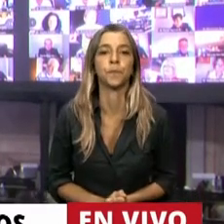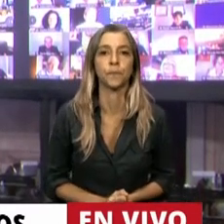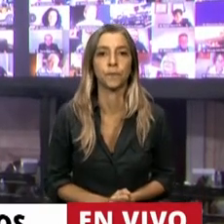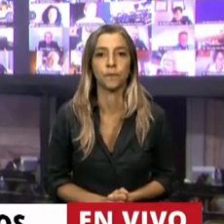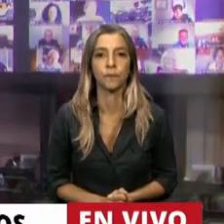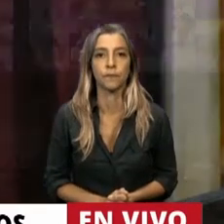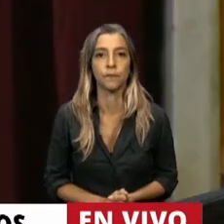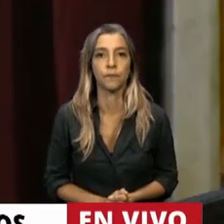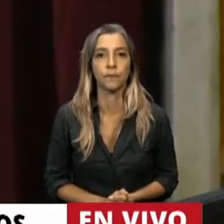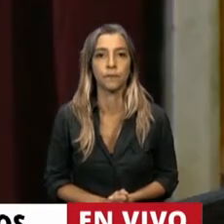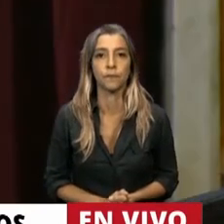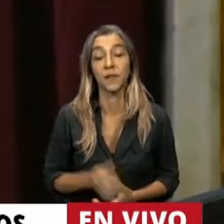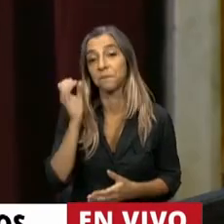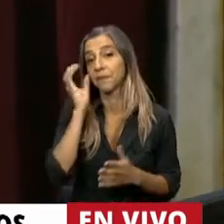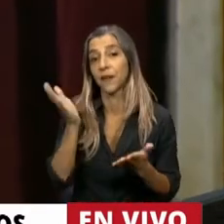discúlpeme